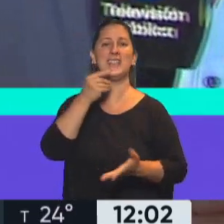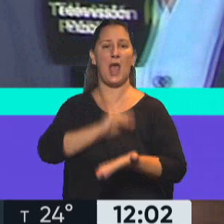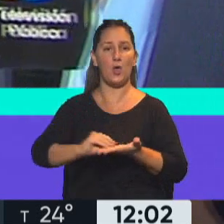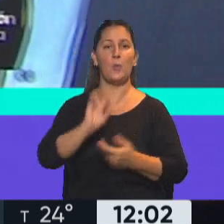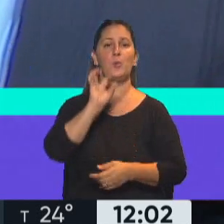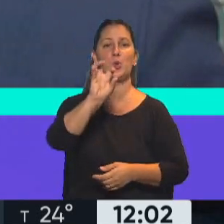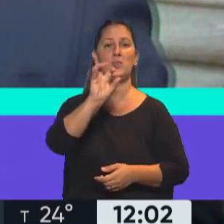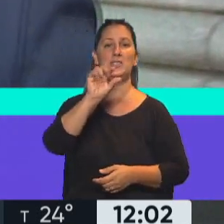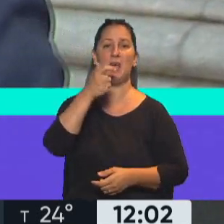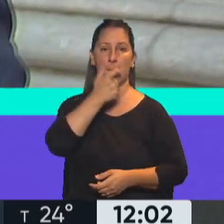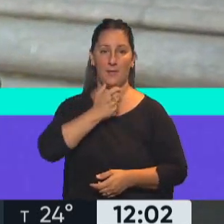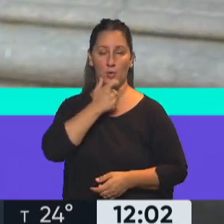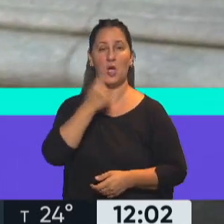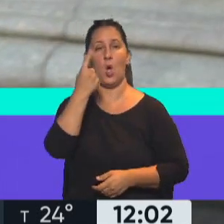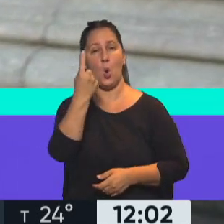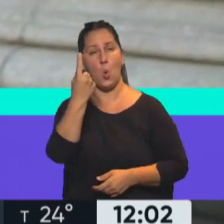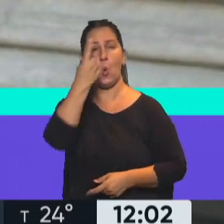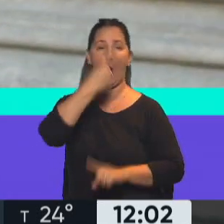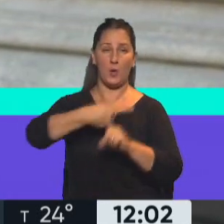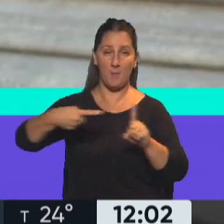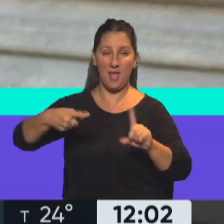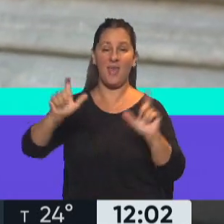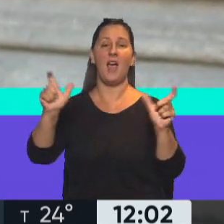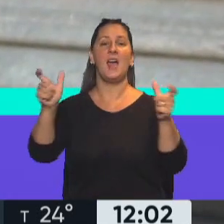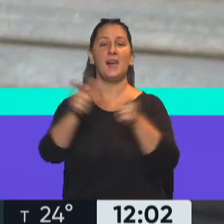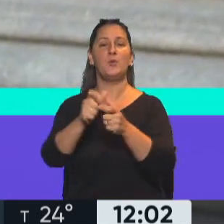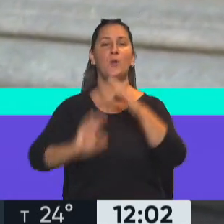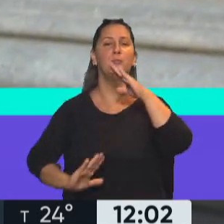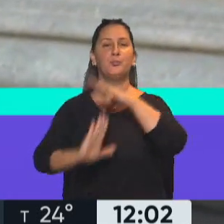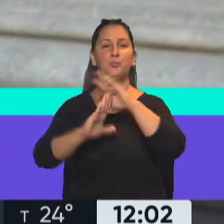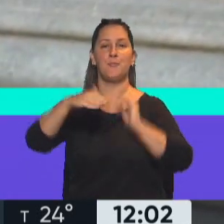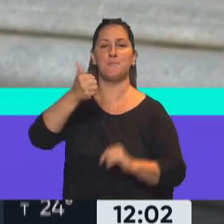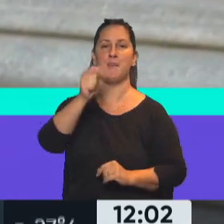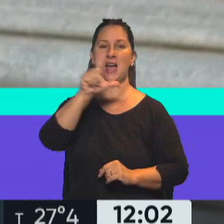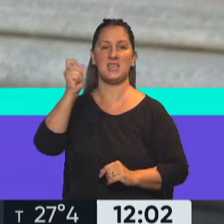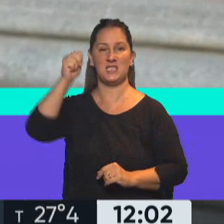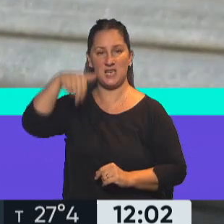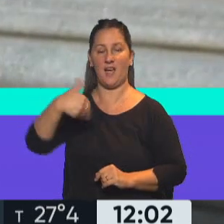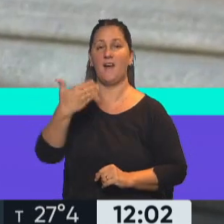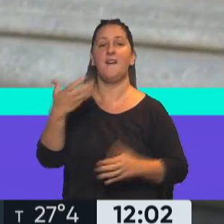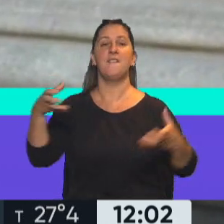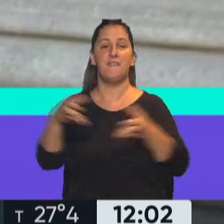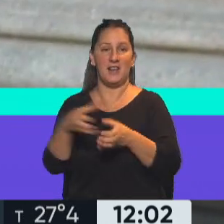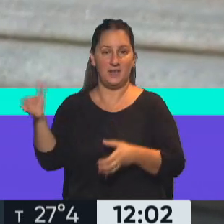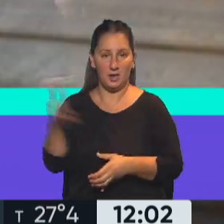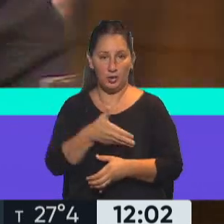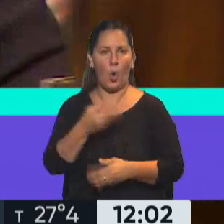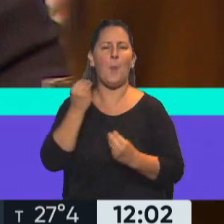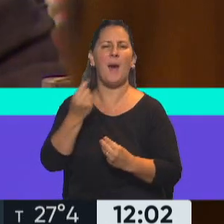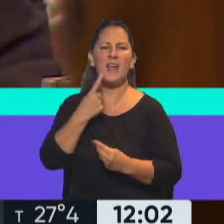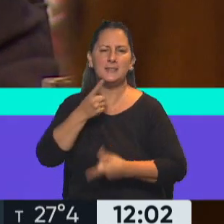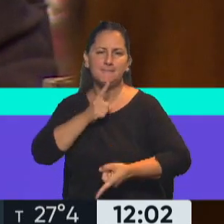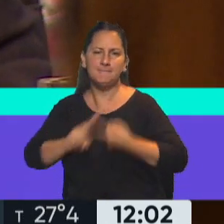Mendoza. A la una y media, reunión que va a encabezar José Mayans del Frente de Todos, también para definir